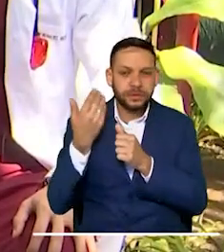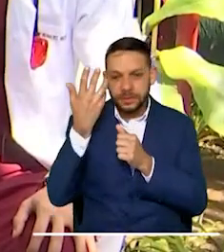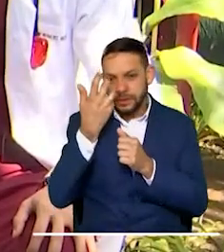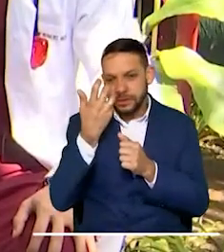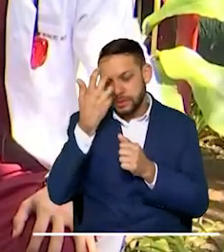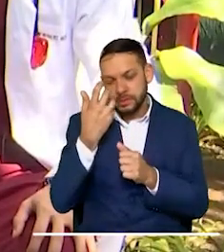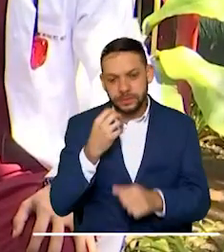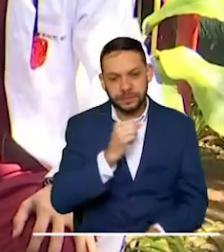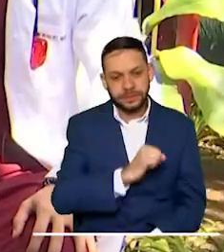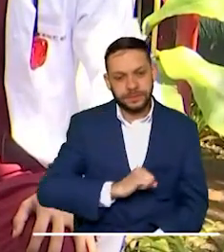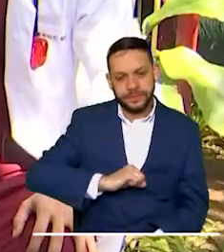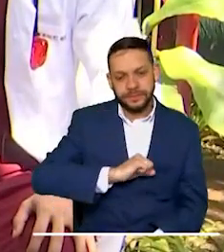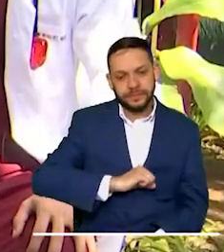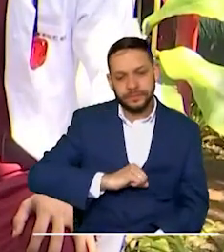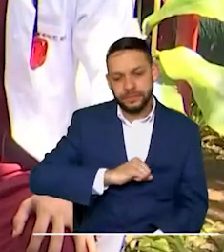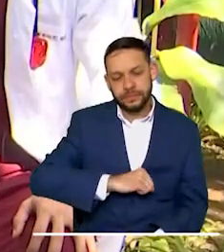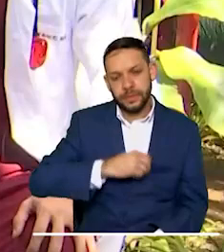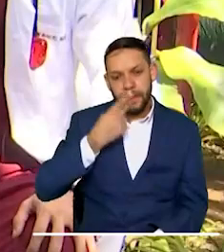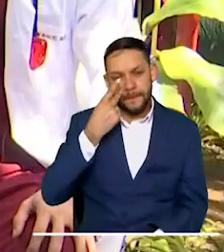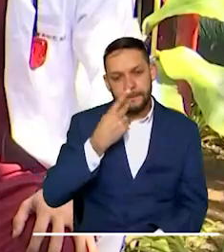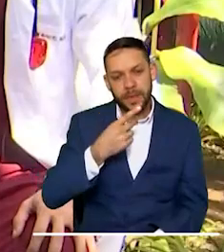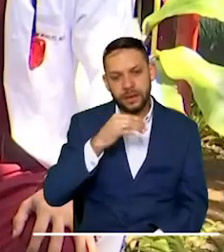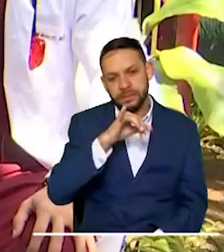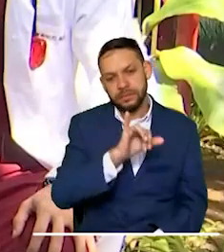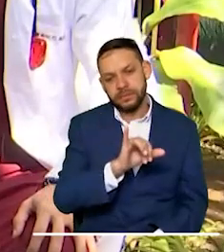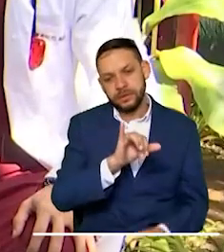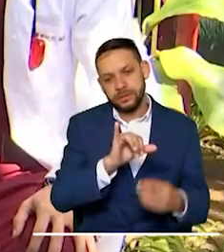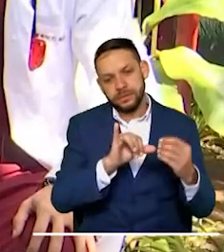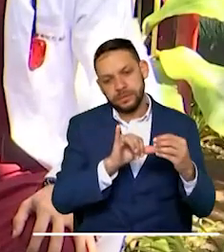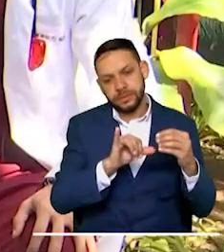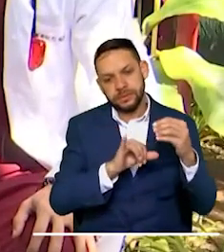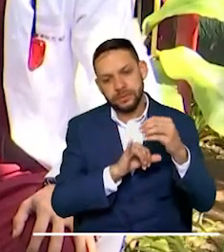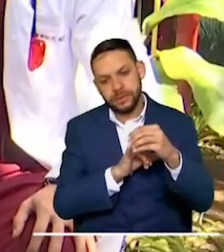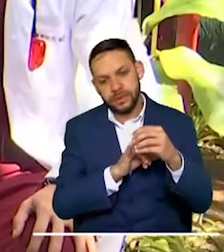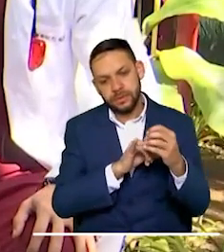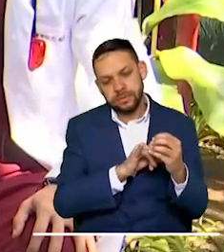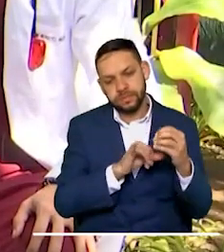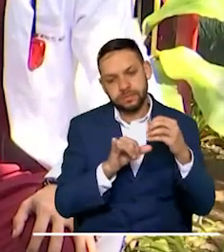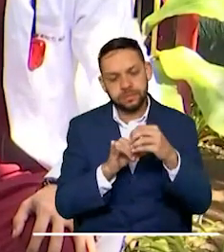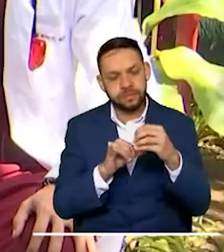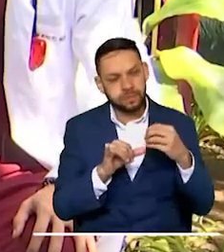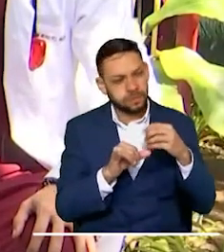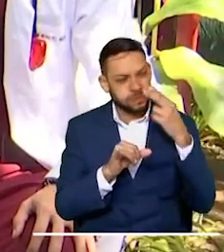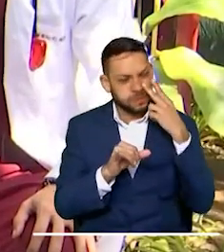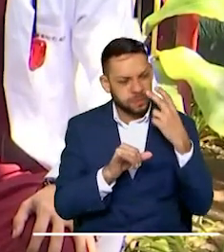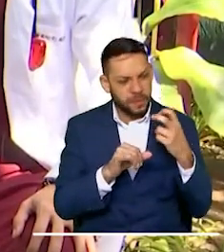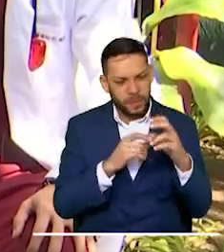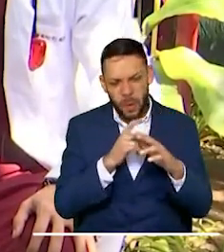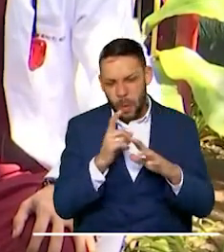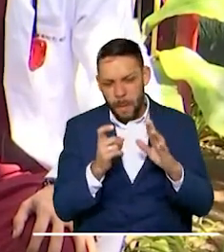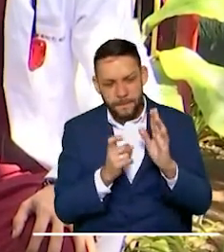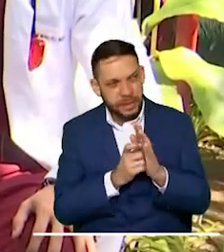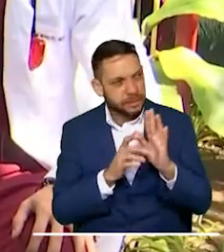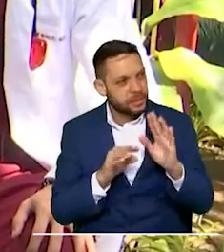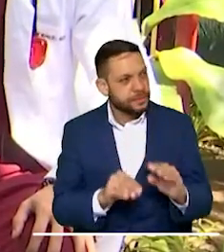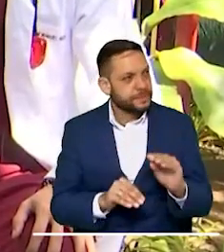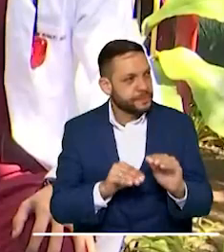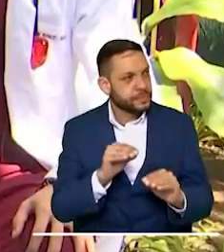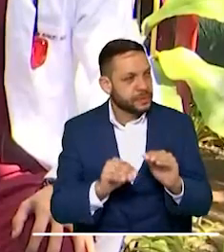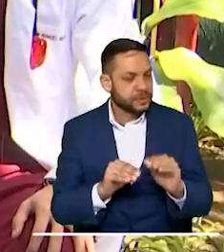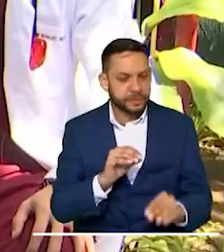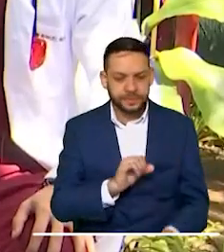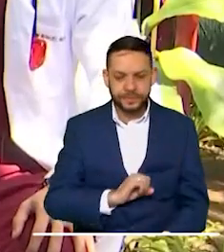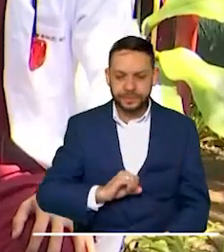para ver cómo están los ovarios. Es importantísimo para ver los ovarios. Entonces vemos toda esta parte a través de la